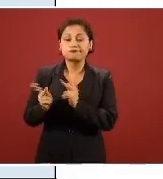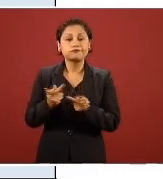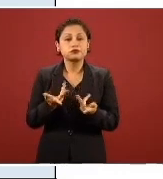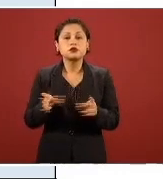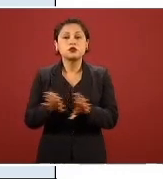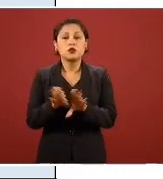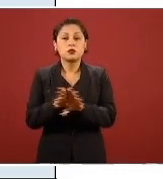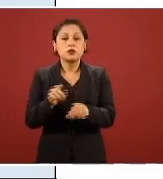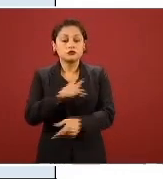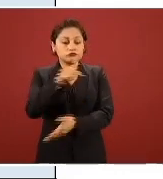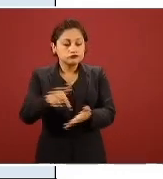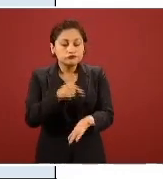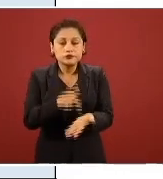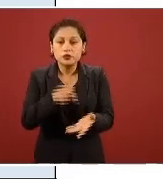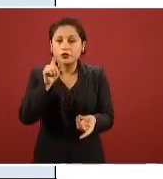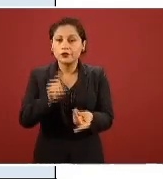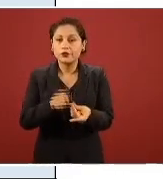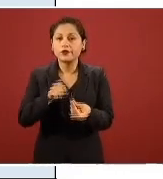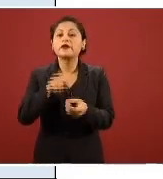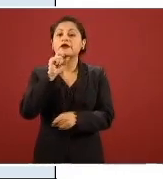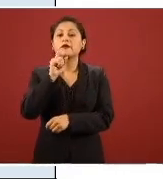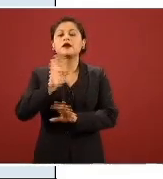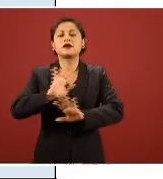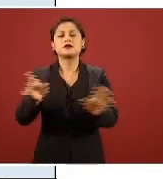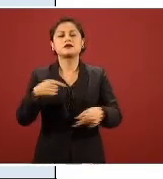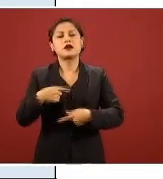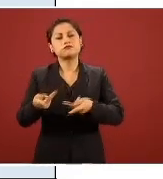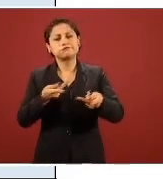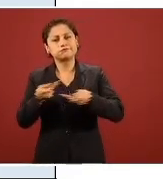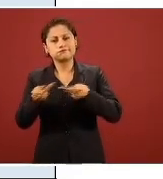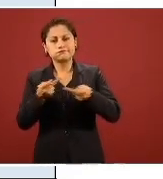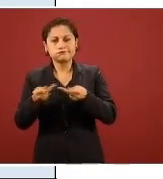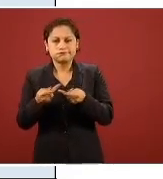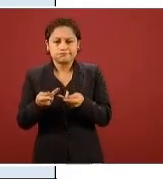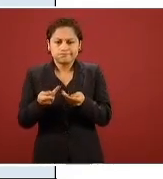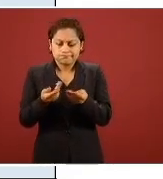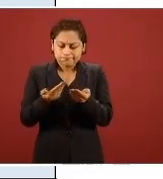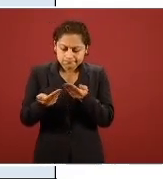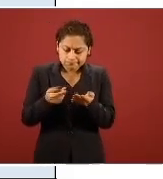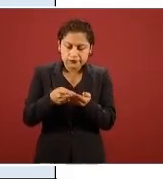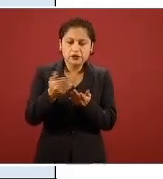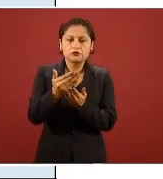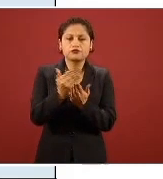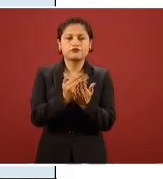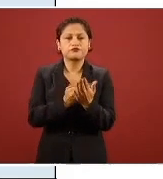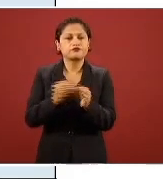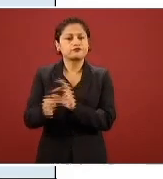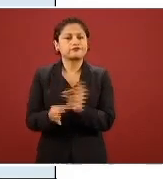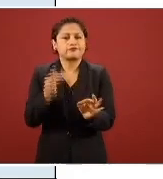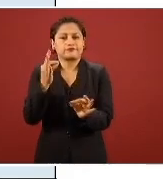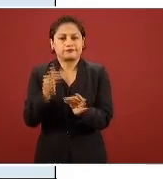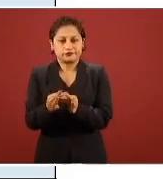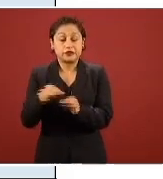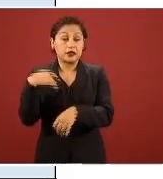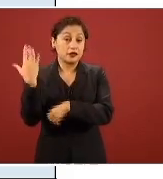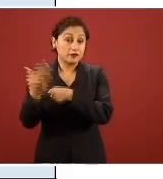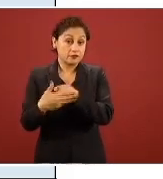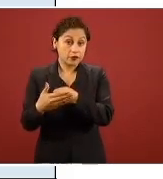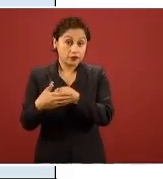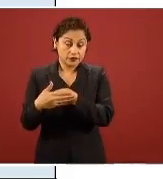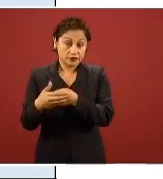terrenos. Ya tenemos la mayoría, estamos afinando los últimos detalles para que una vez que se entreguen